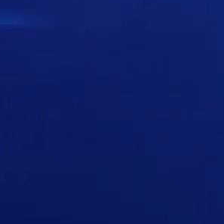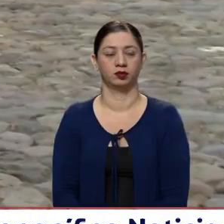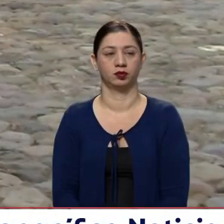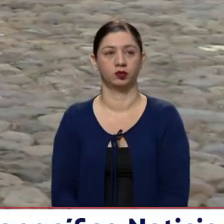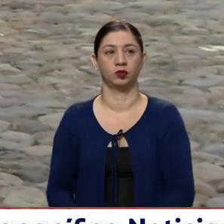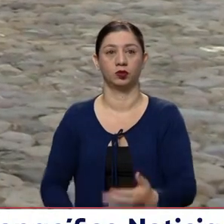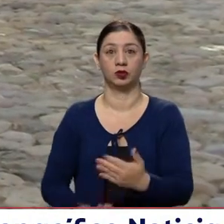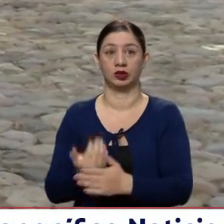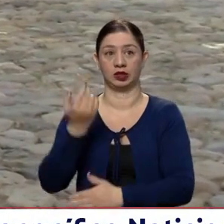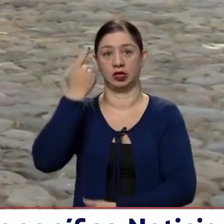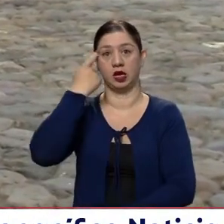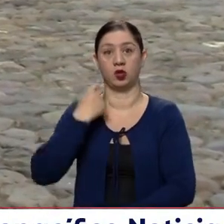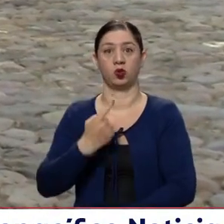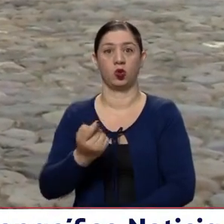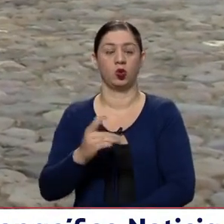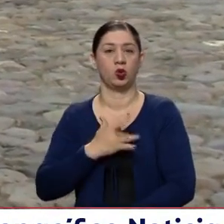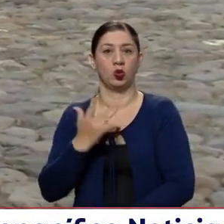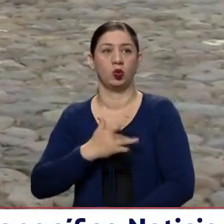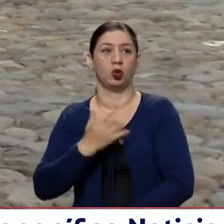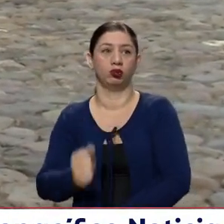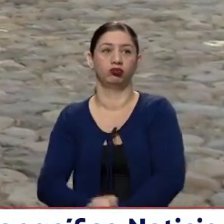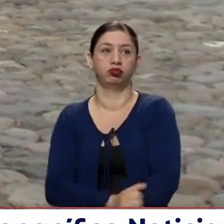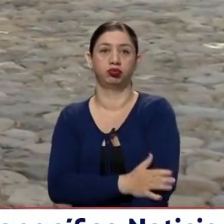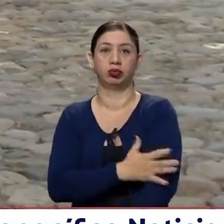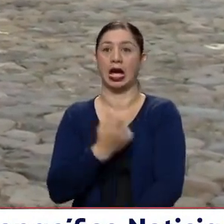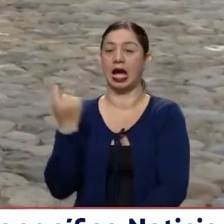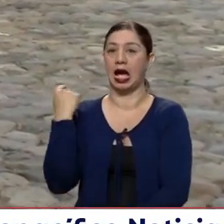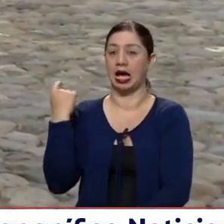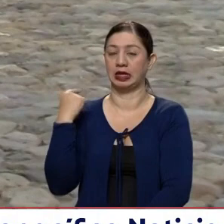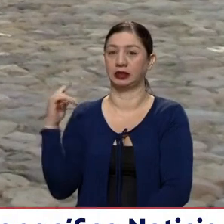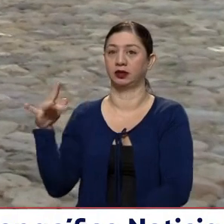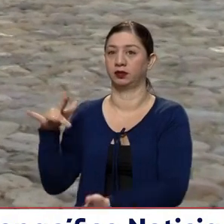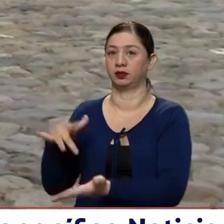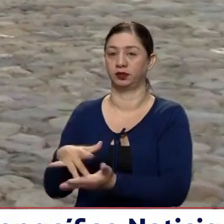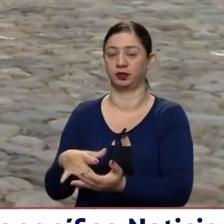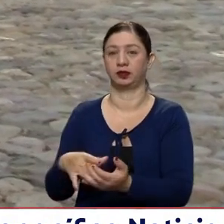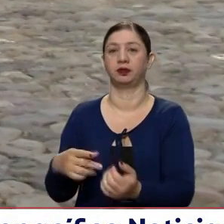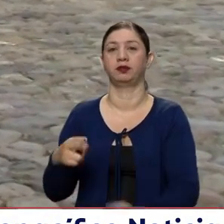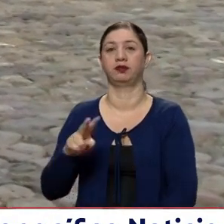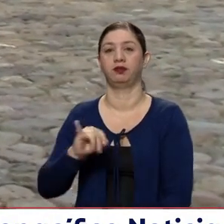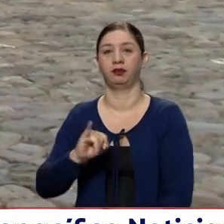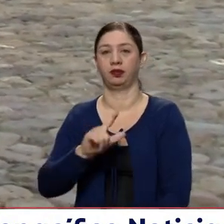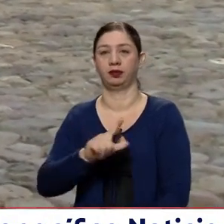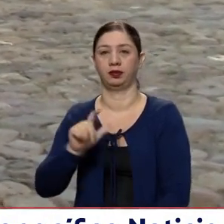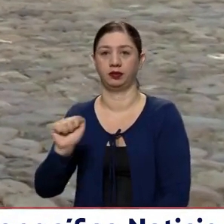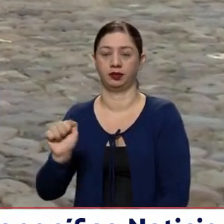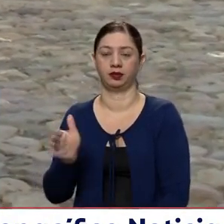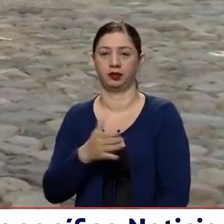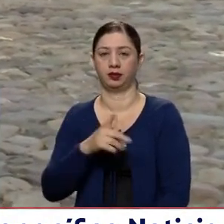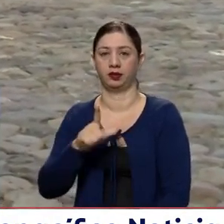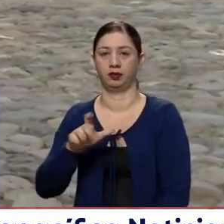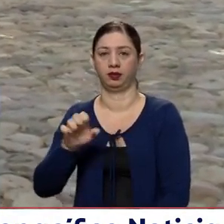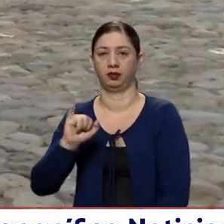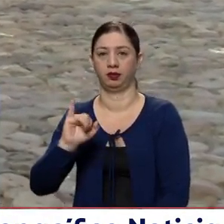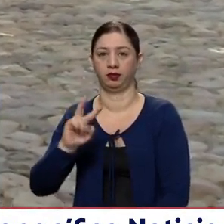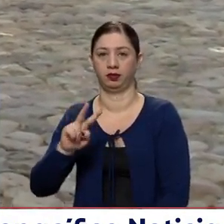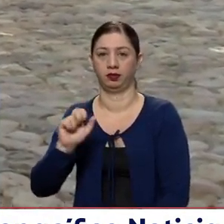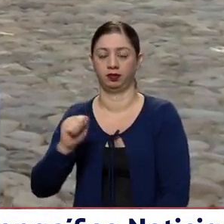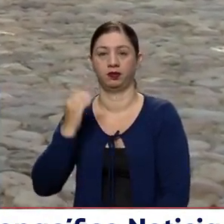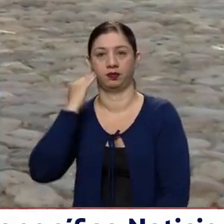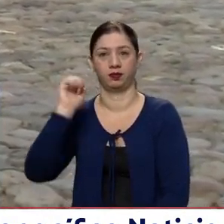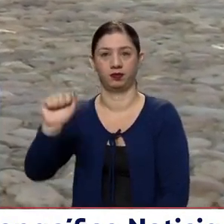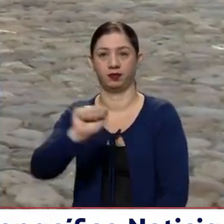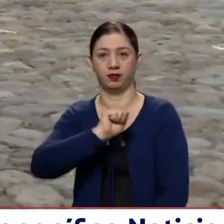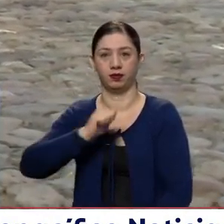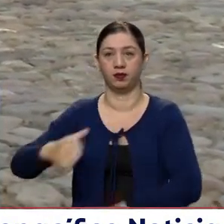Un nuevo día de emociones el que vivimos ayer con la llegada aquí a Villa de Leyva, Boyacá, de la segunda etapa de la Vuelta a Colombia Femenina